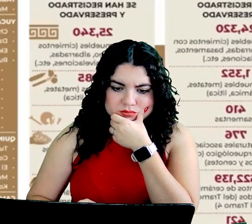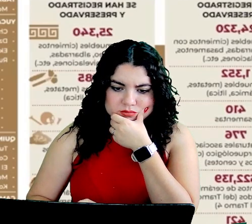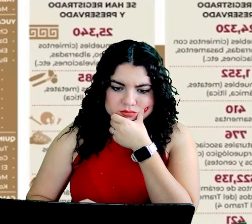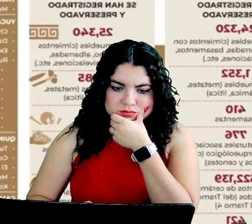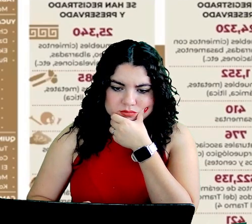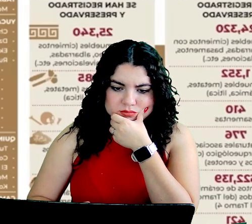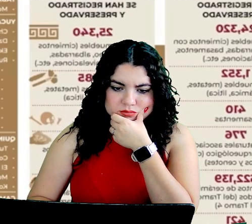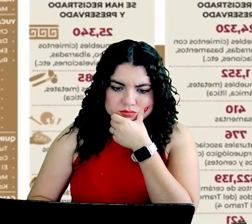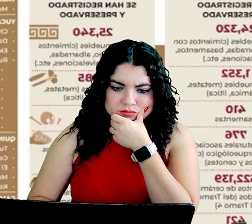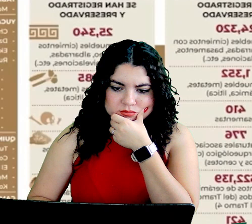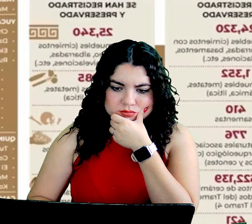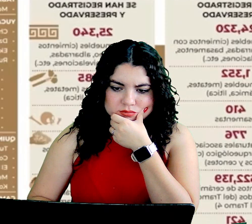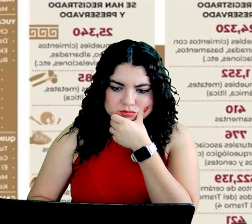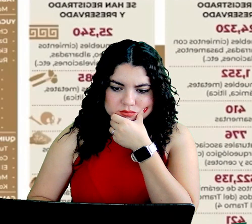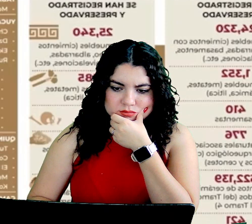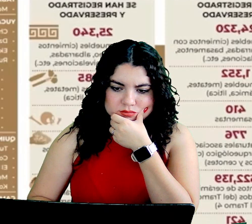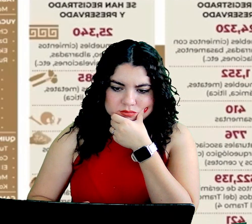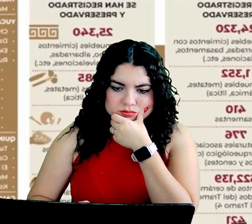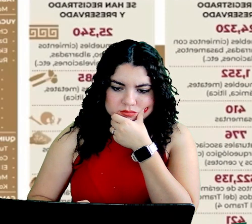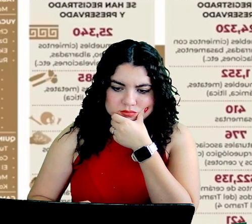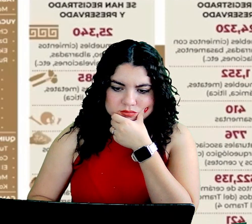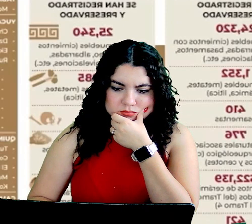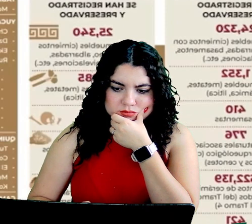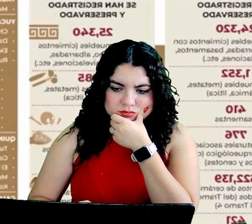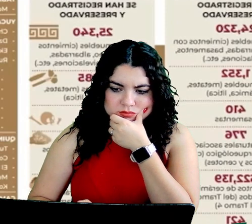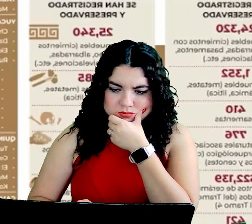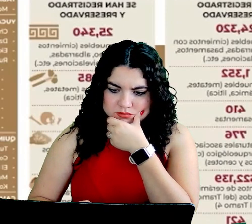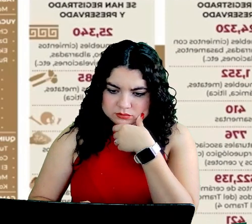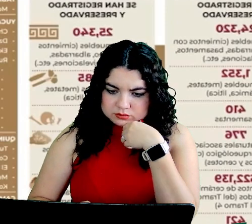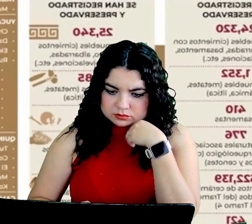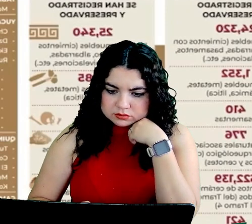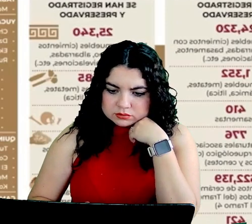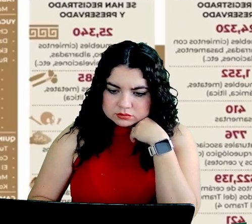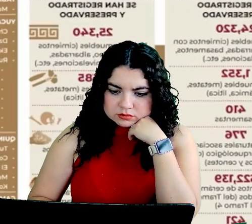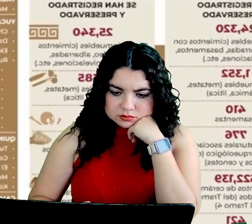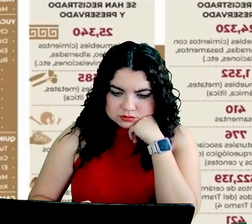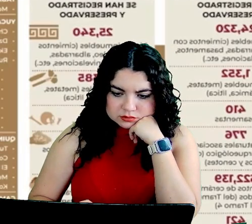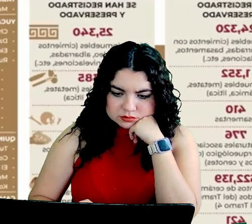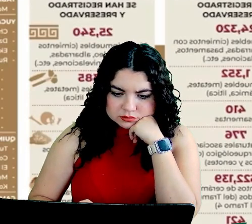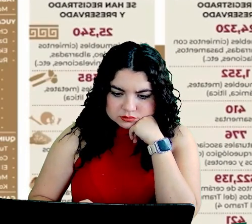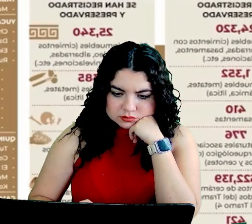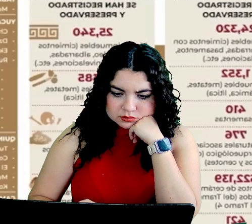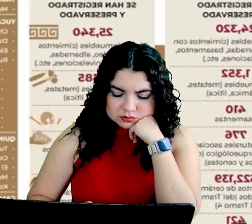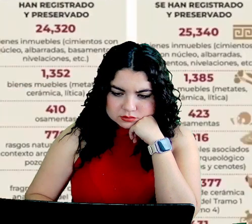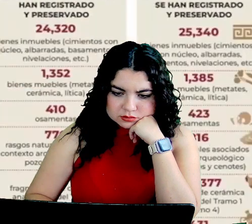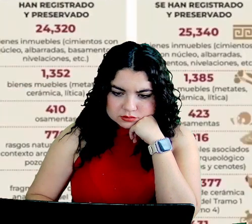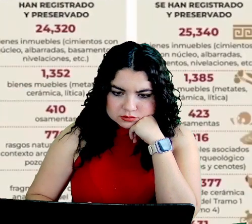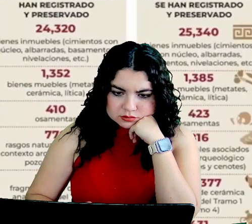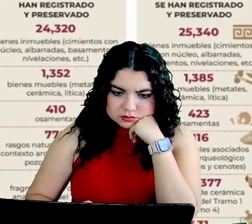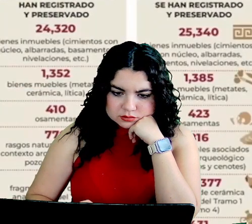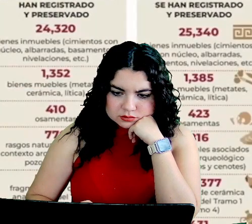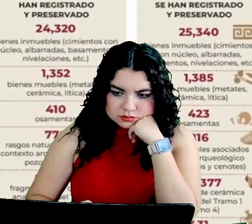subacuática para recuperar material muy valioso y además ayudar a la seguridad de los trabajos en este tramo que